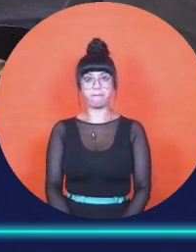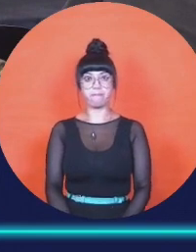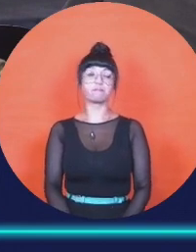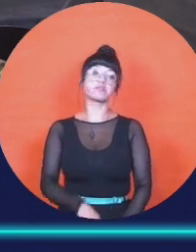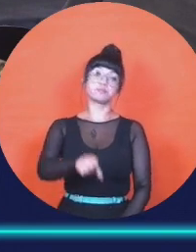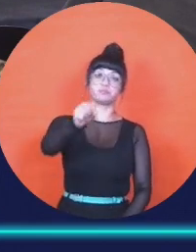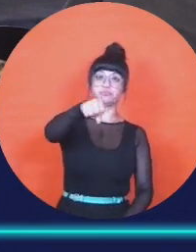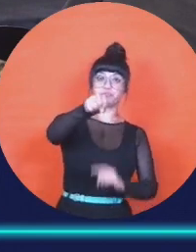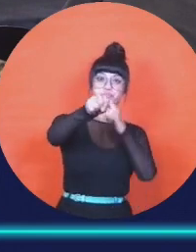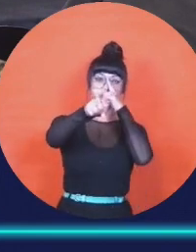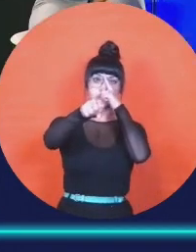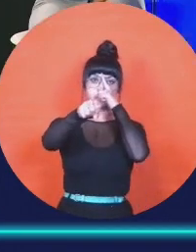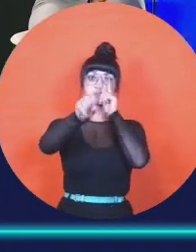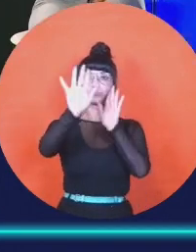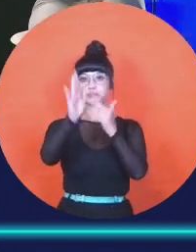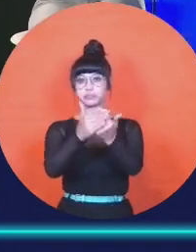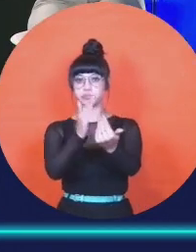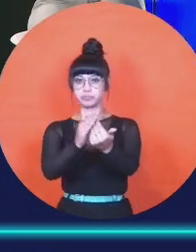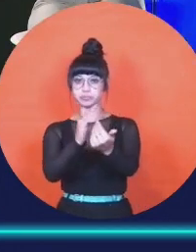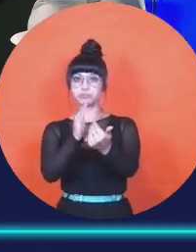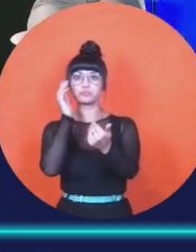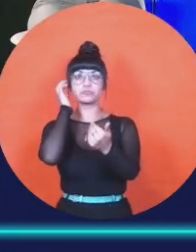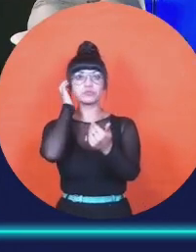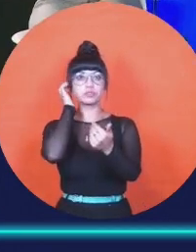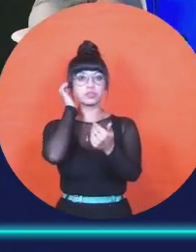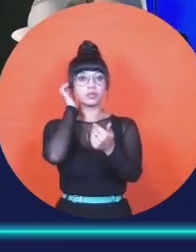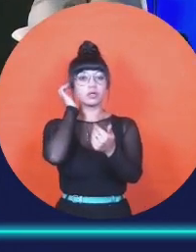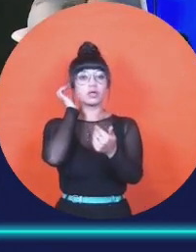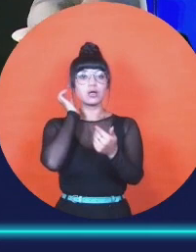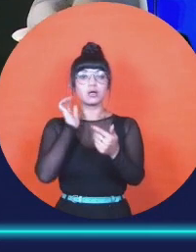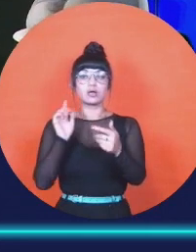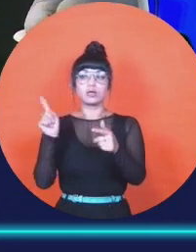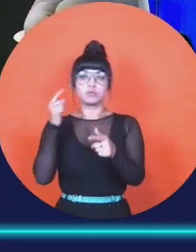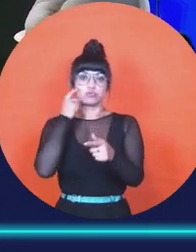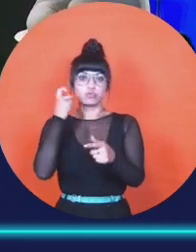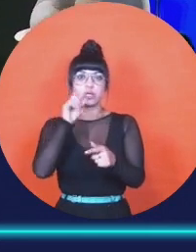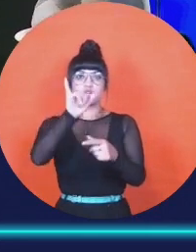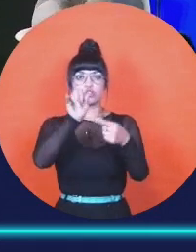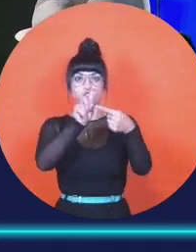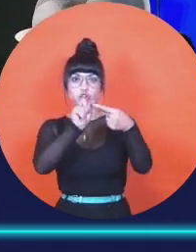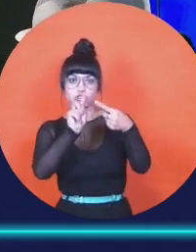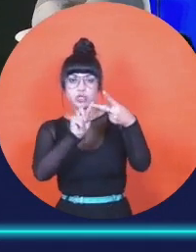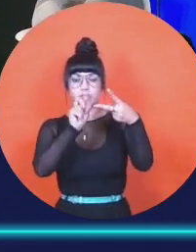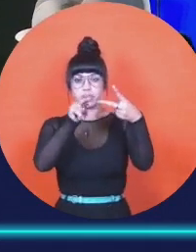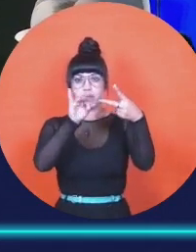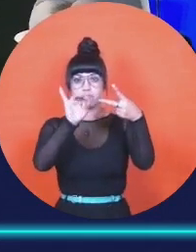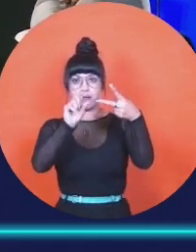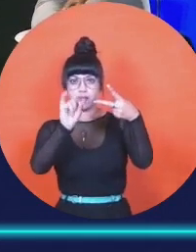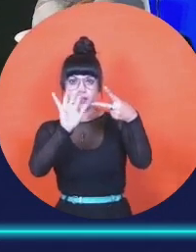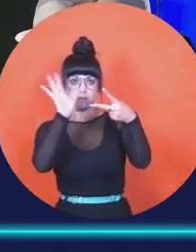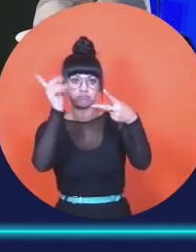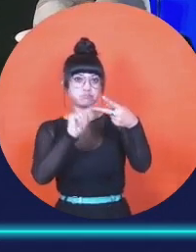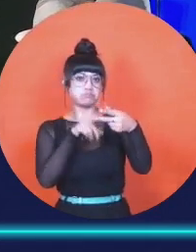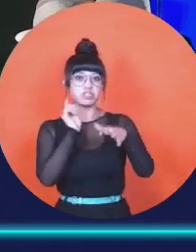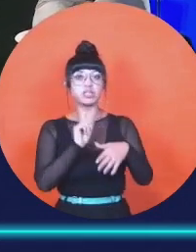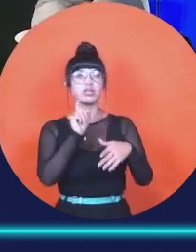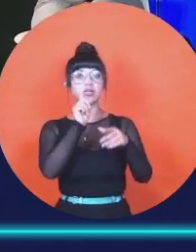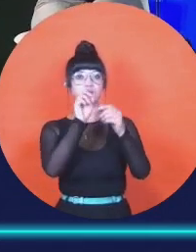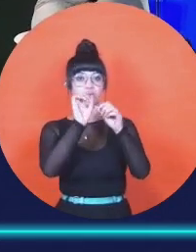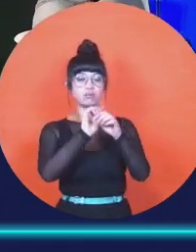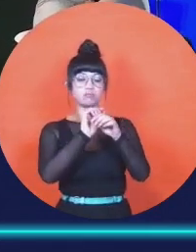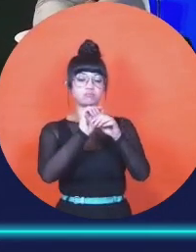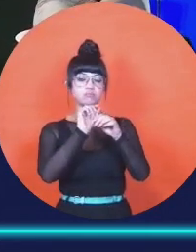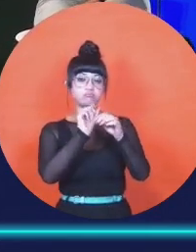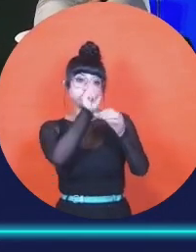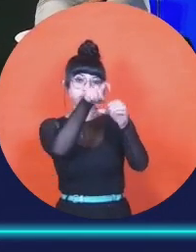Sí, yo creo que la forma más fácil es buscar a Joseph Olin o a Natalia Álvarez en LinkedIn, nos pones un mensaje y es